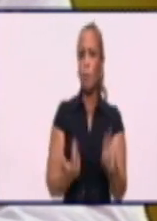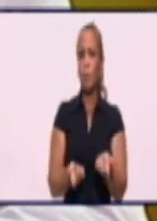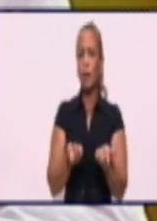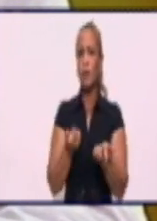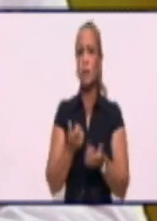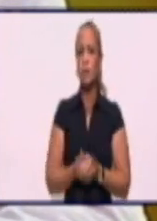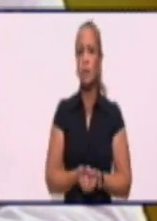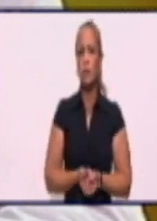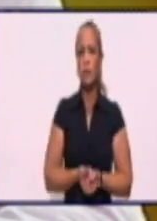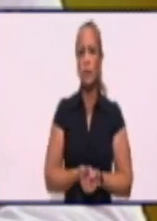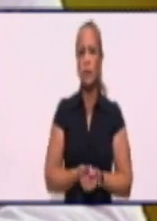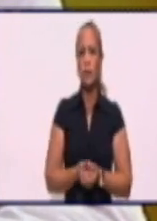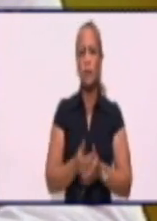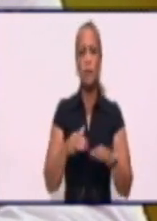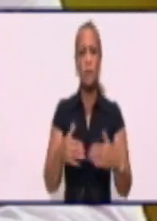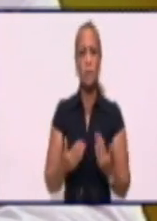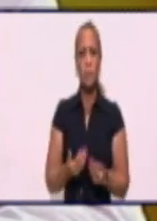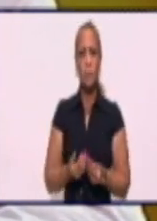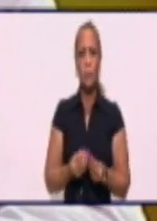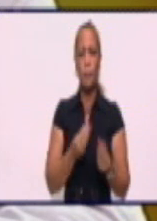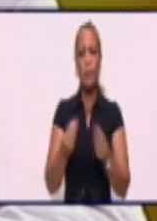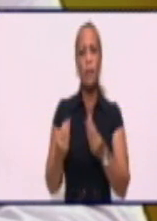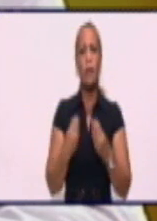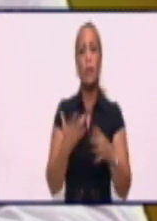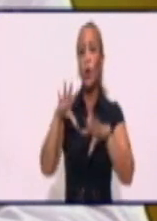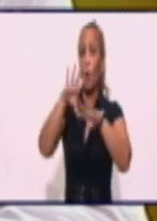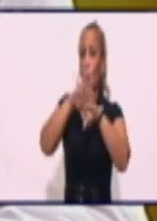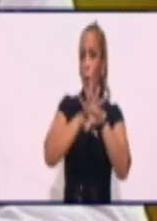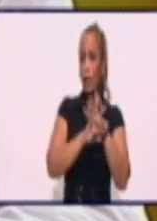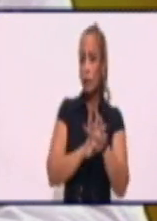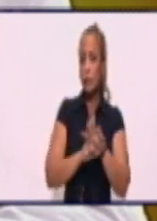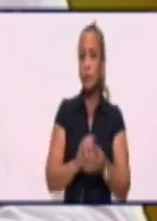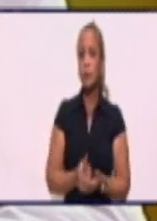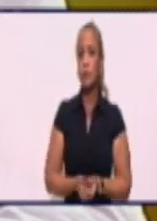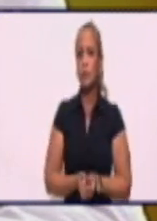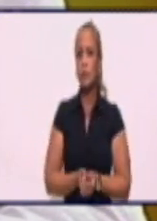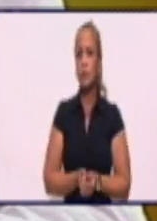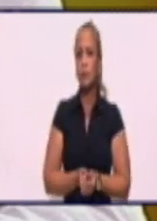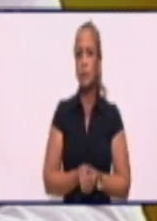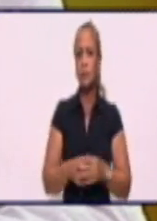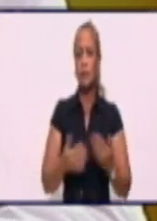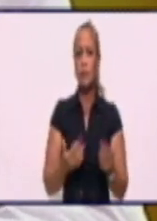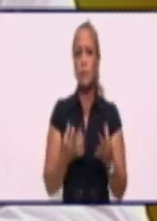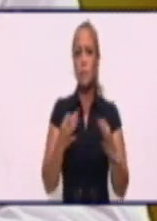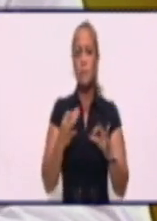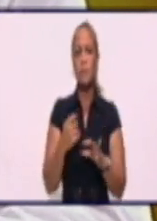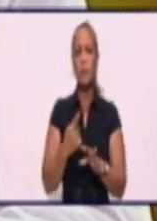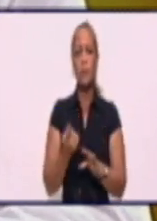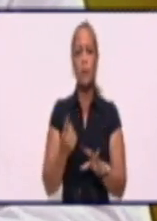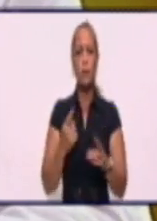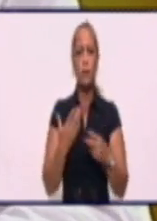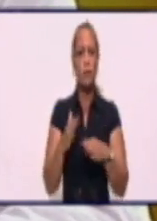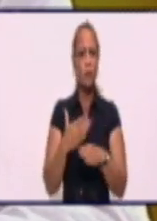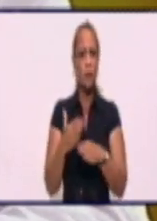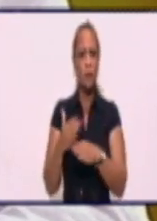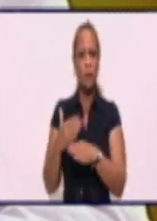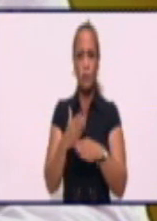jeringa, como son el caso de los guantes, como son el caso de los catéteres, como son el caso